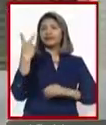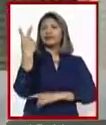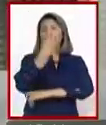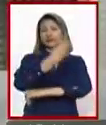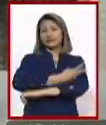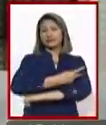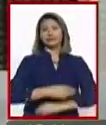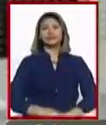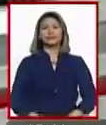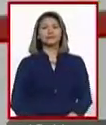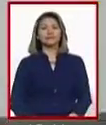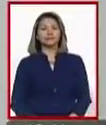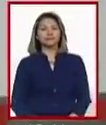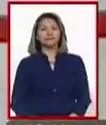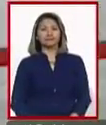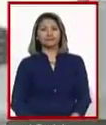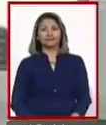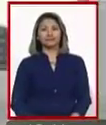días.